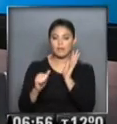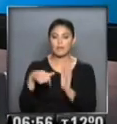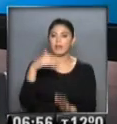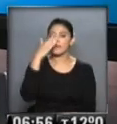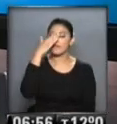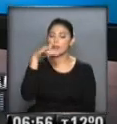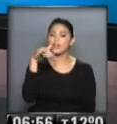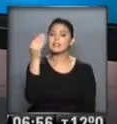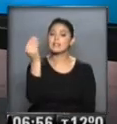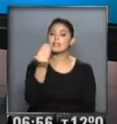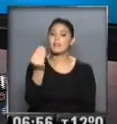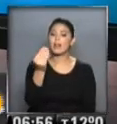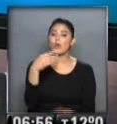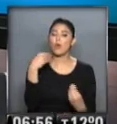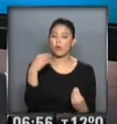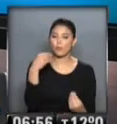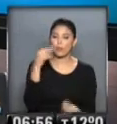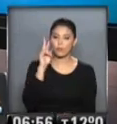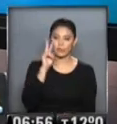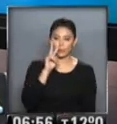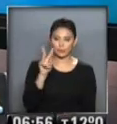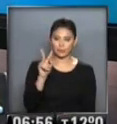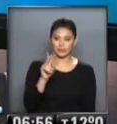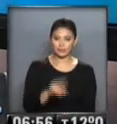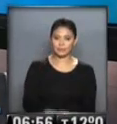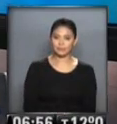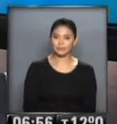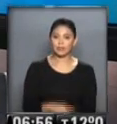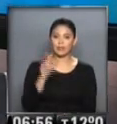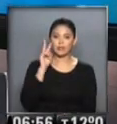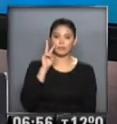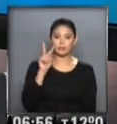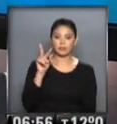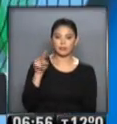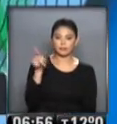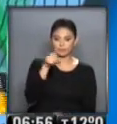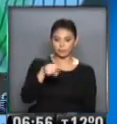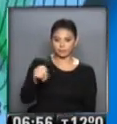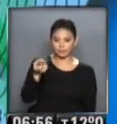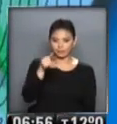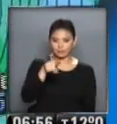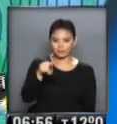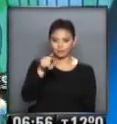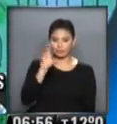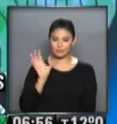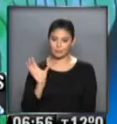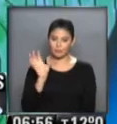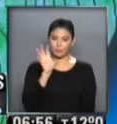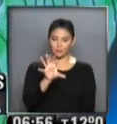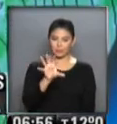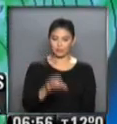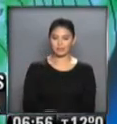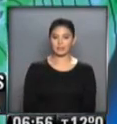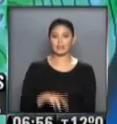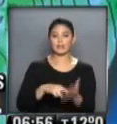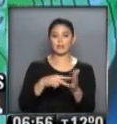sábado. Sábado, sí. Ah, bueno. Zapatilla, zapatilla, queridos amigos.